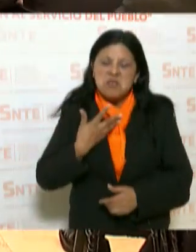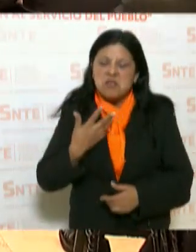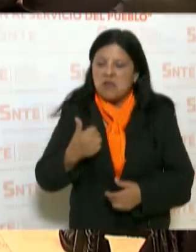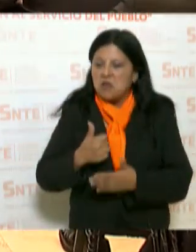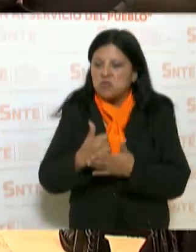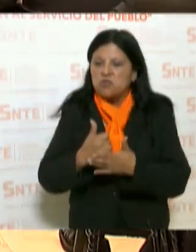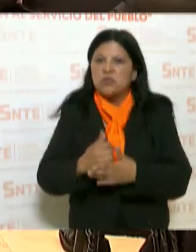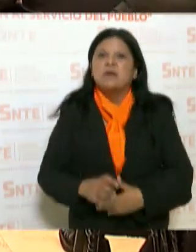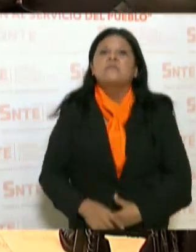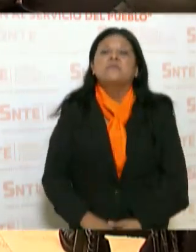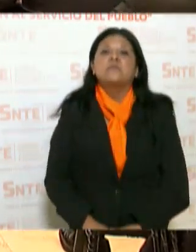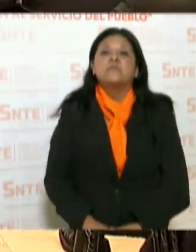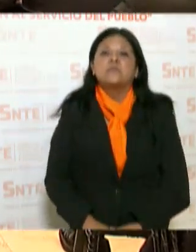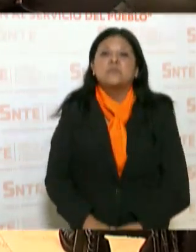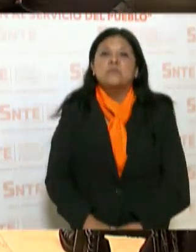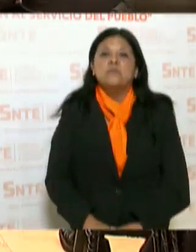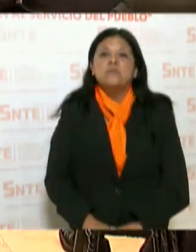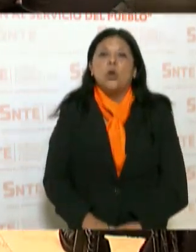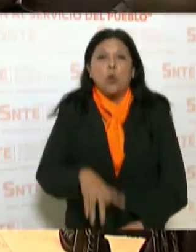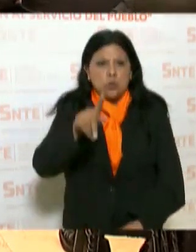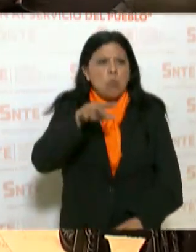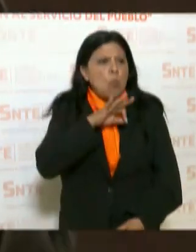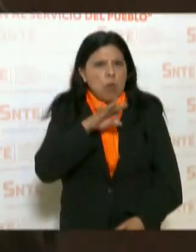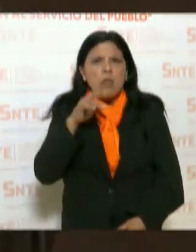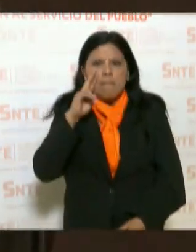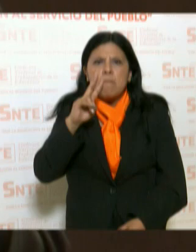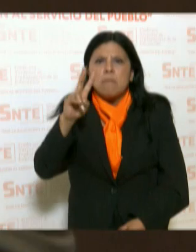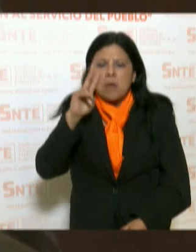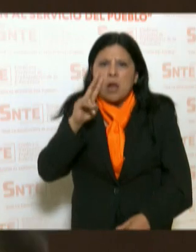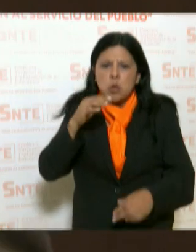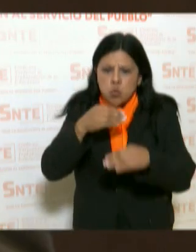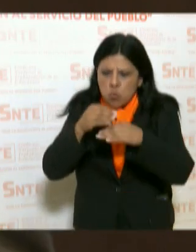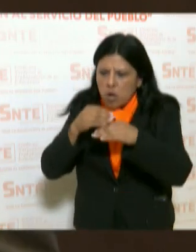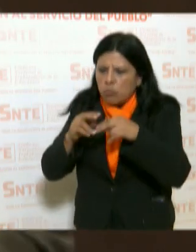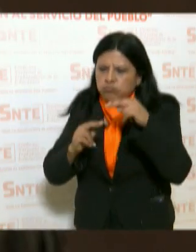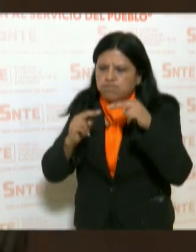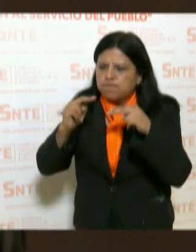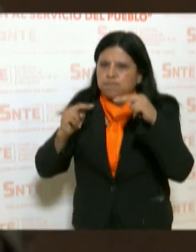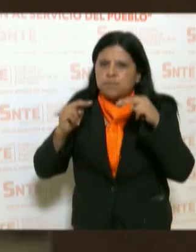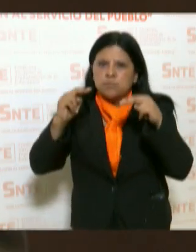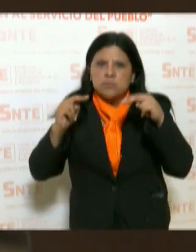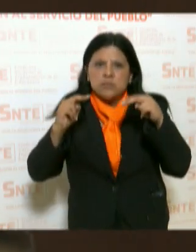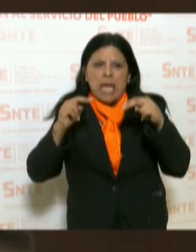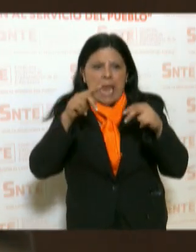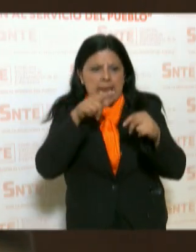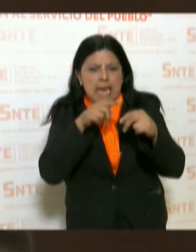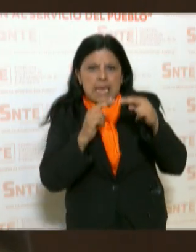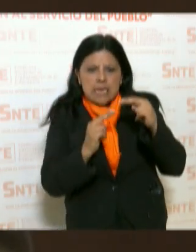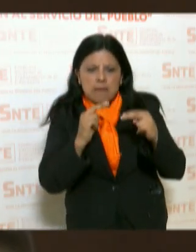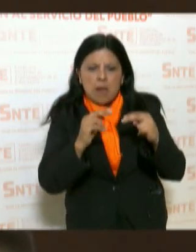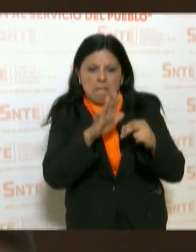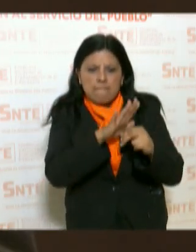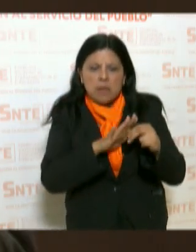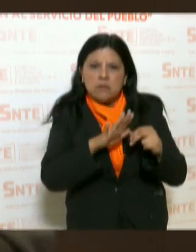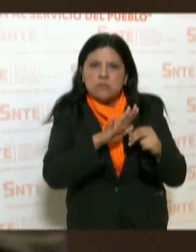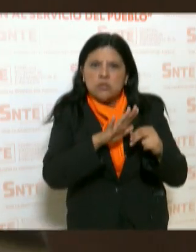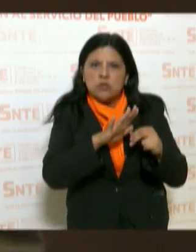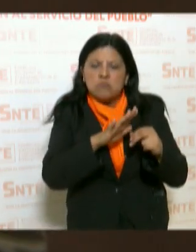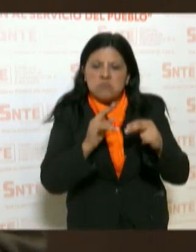Pueden ver las estadísticas y en el nivel básico y en el nivel medio superior